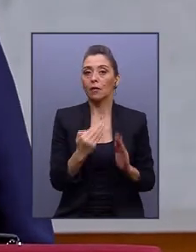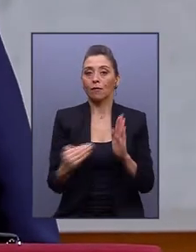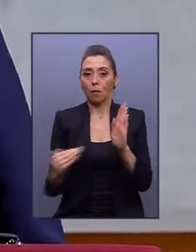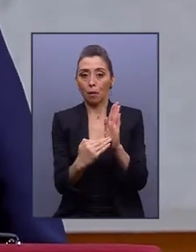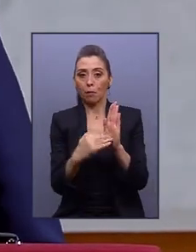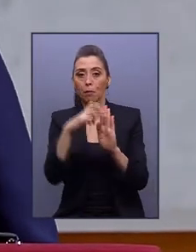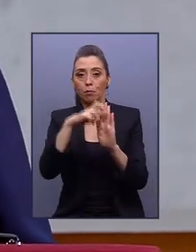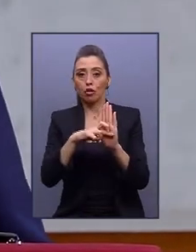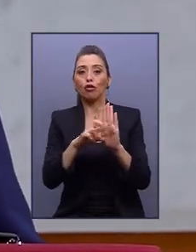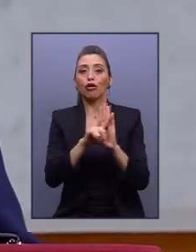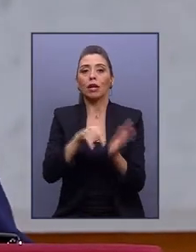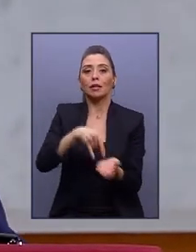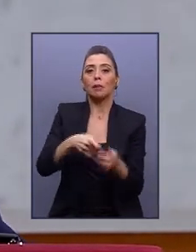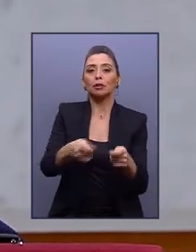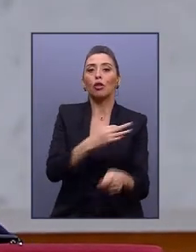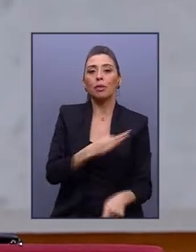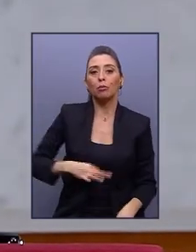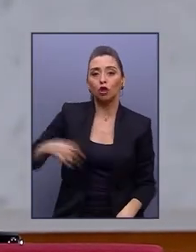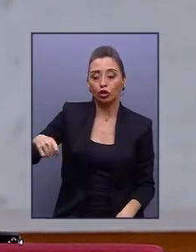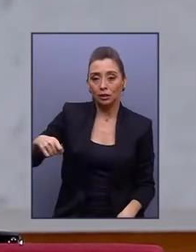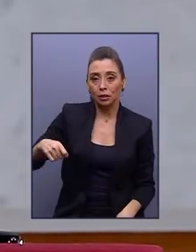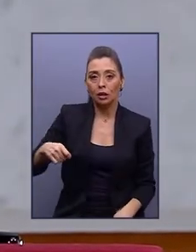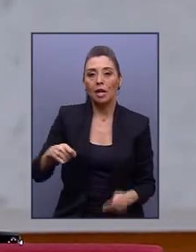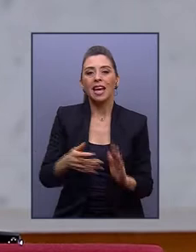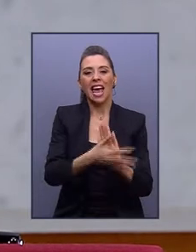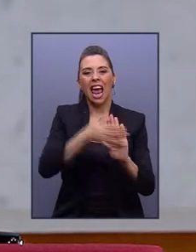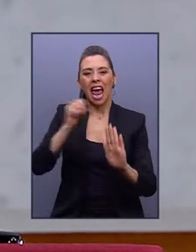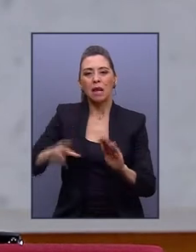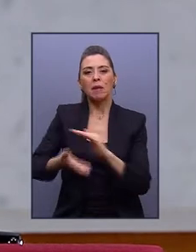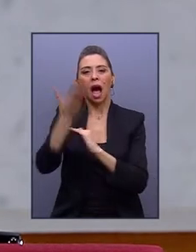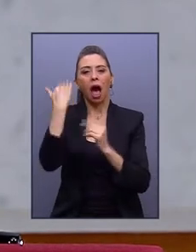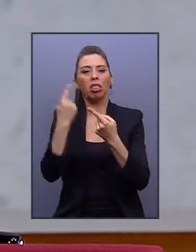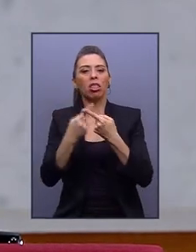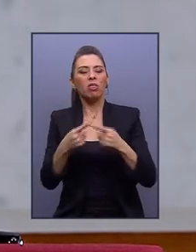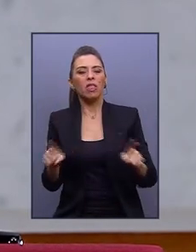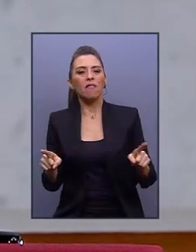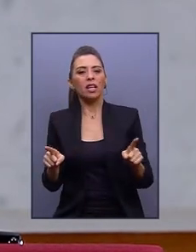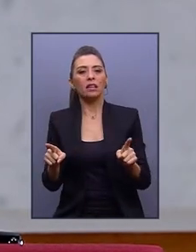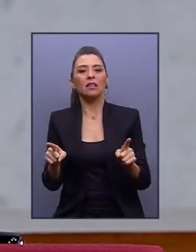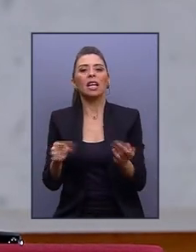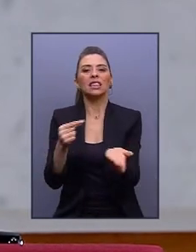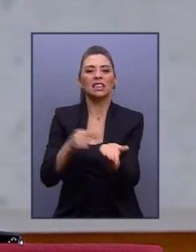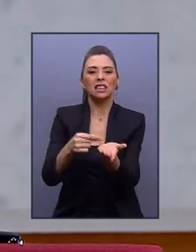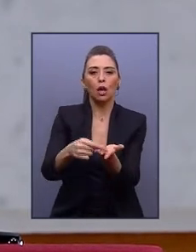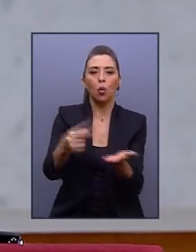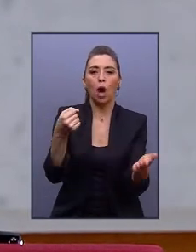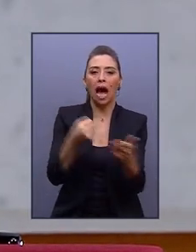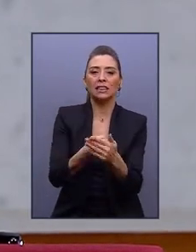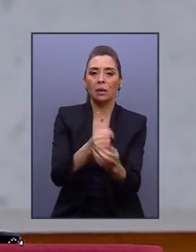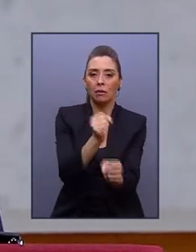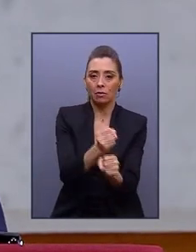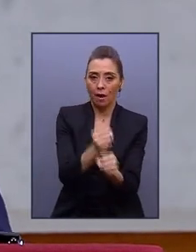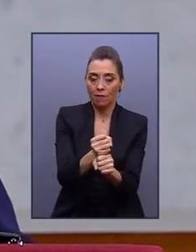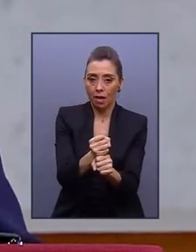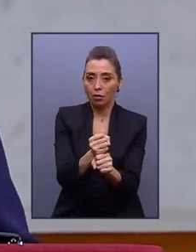patrocinaremos la moción que propone eliminar la antigua y odiosa diferenciación en el seguro de accidente del trabajo,